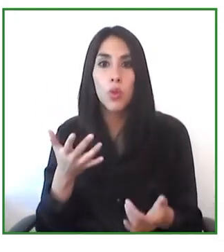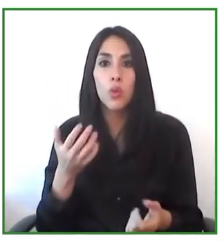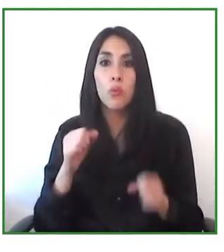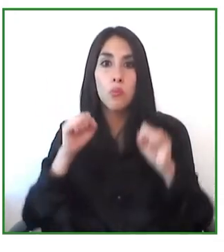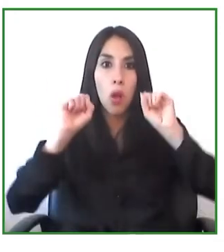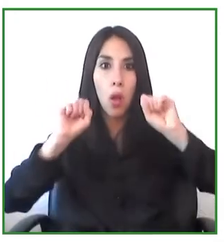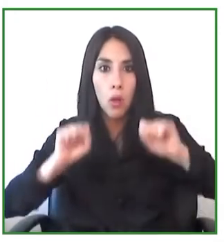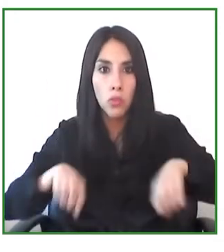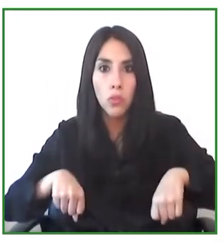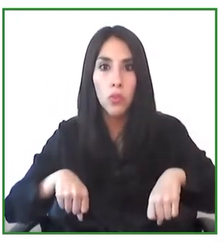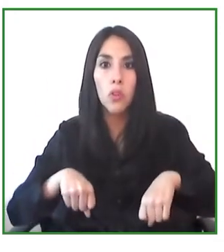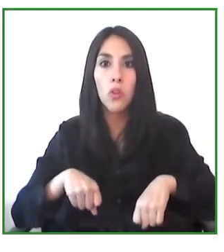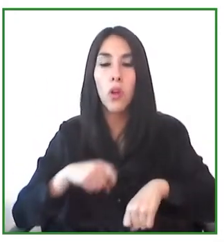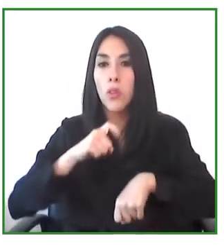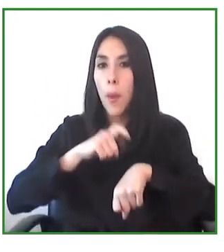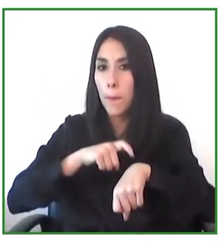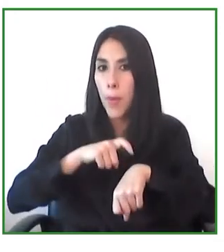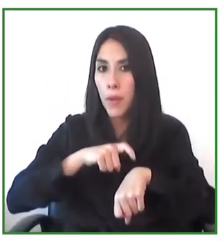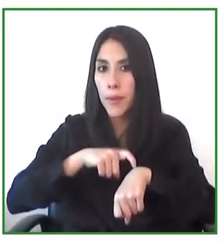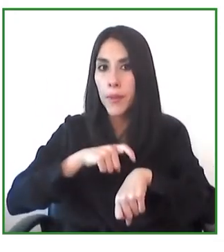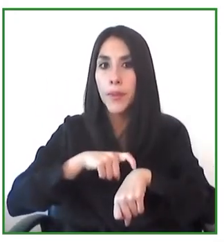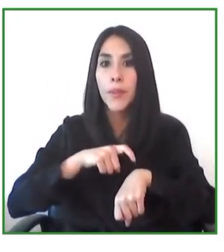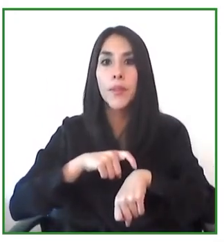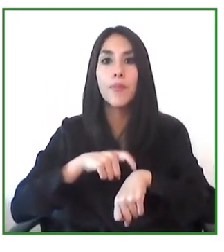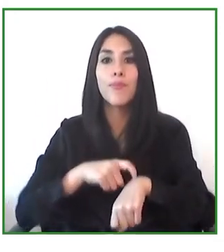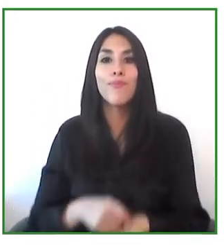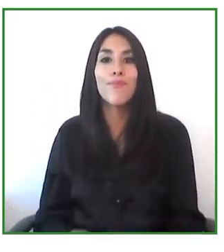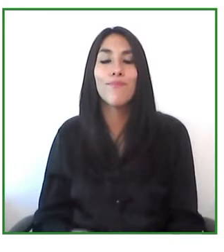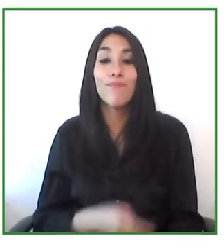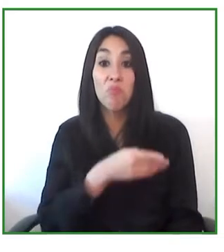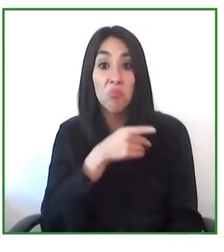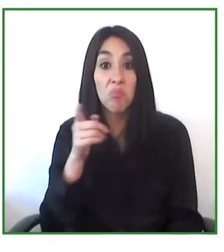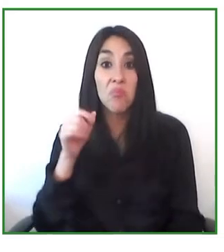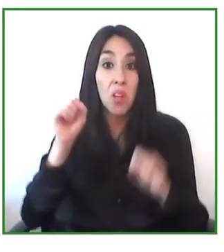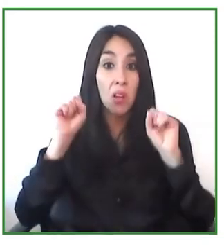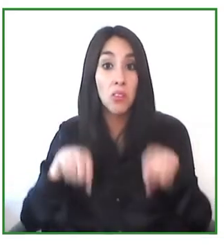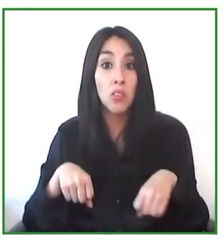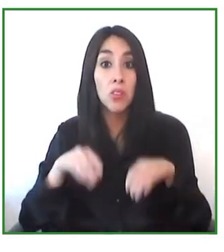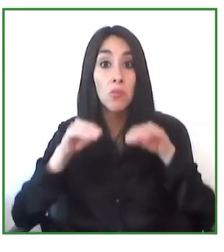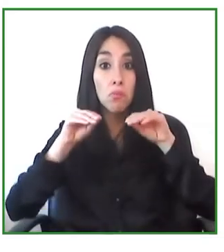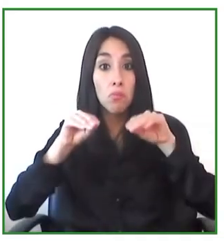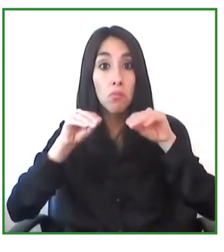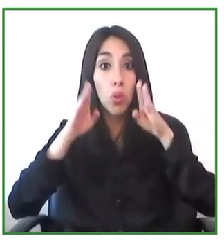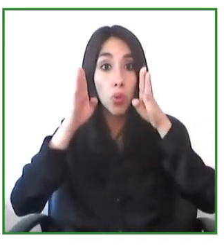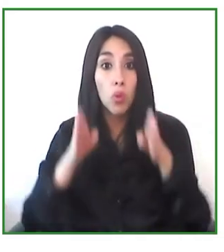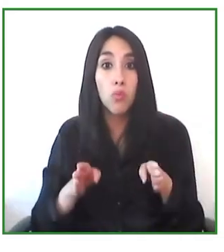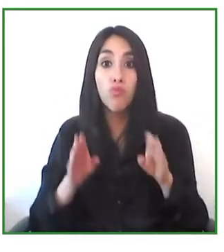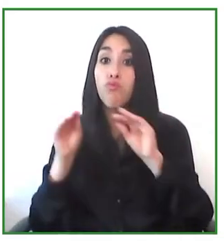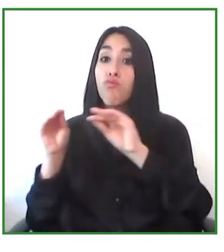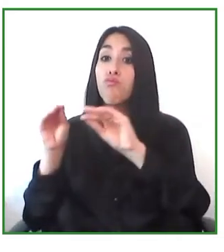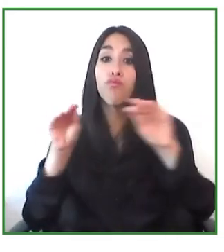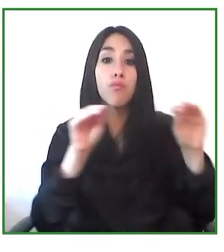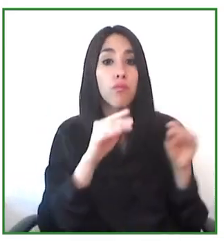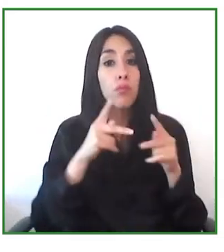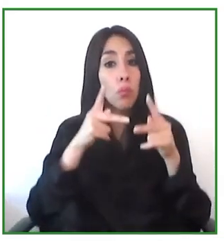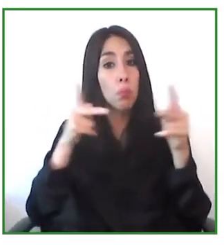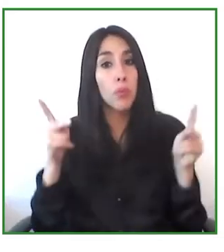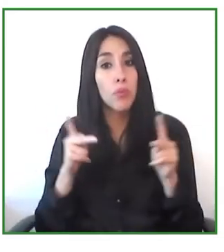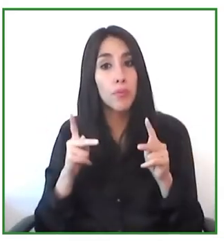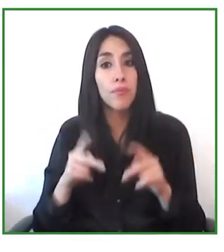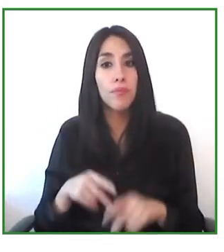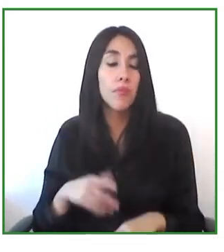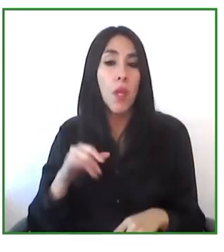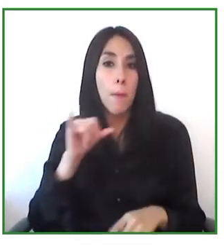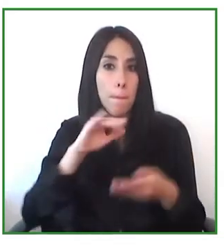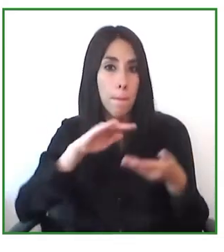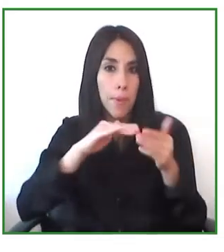que repliquen, que ellos sean mentores, primero de otras instituciones, a lo mejor de la misma ciudad o quizás de una ciudad cercana, y